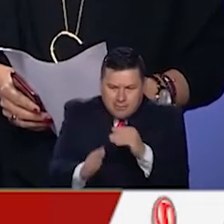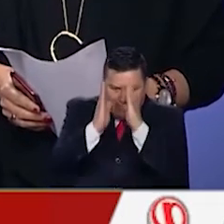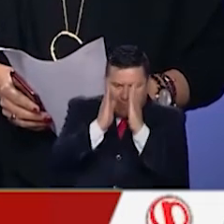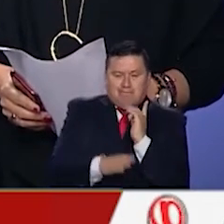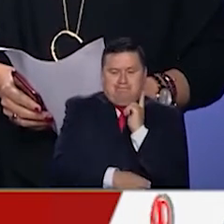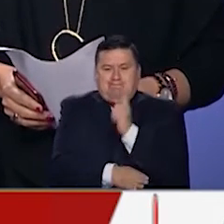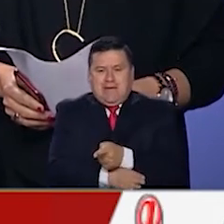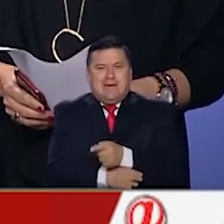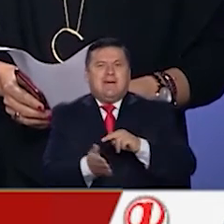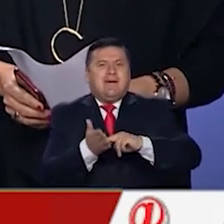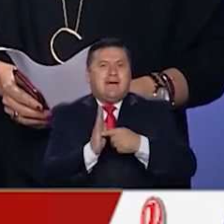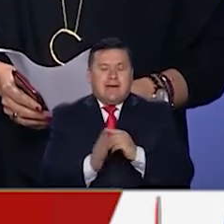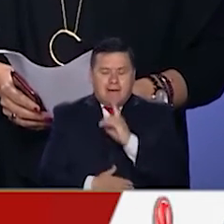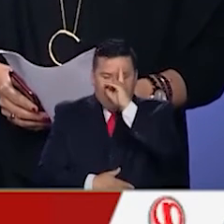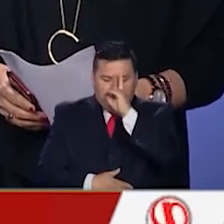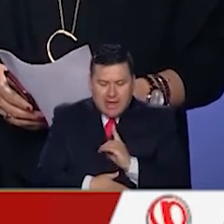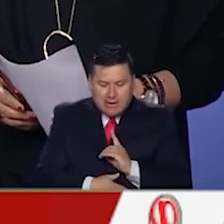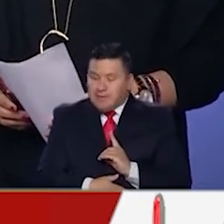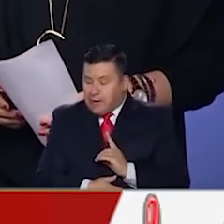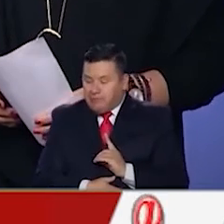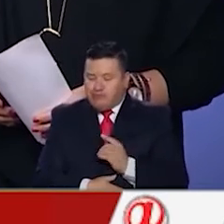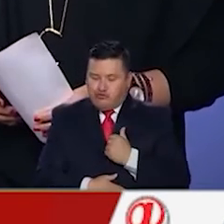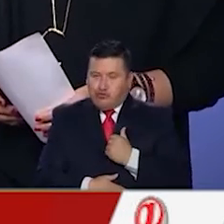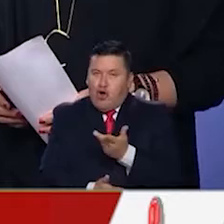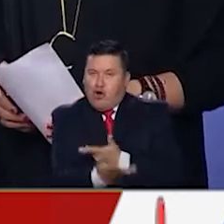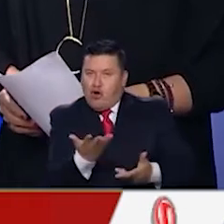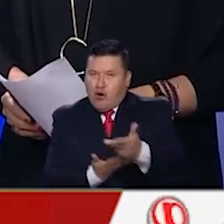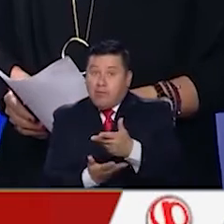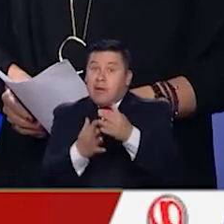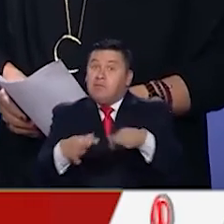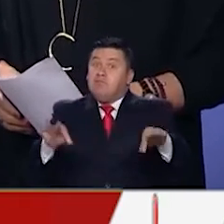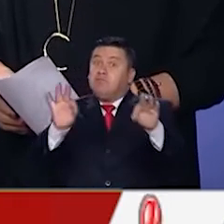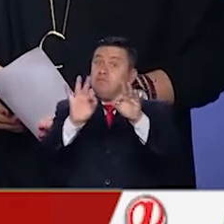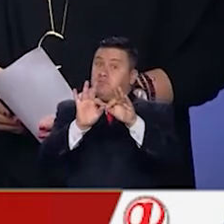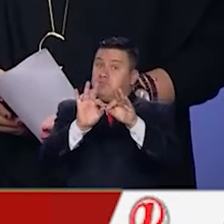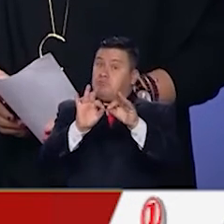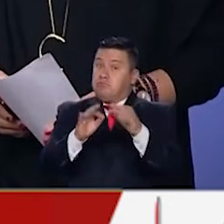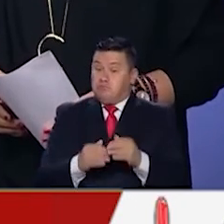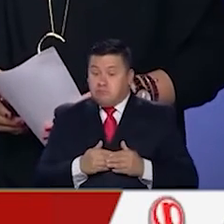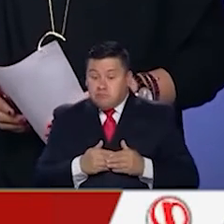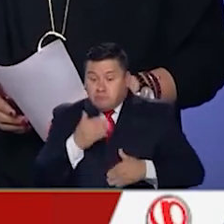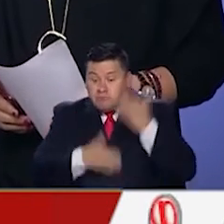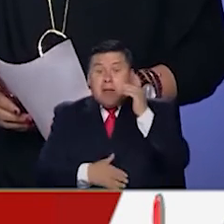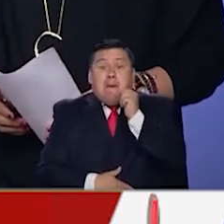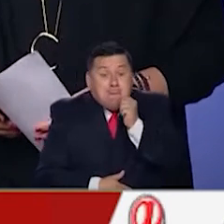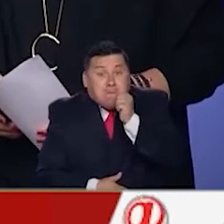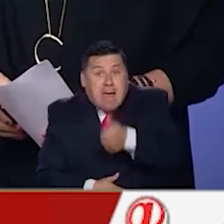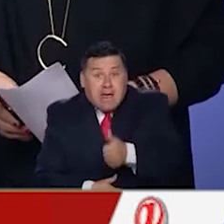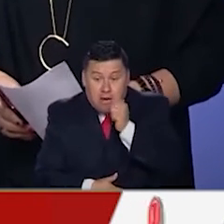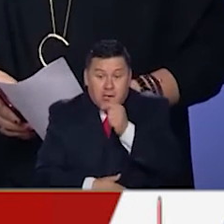primera infancia. Esas decisiones las queremos compartir, pero tienen una premisa: que a partir de